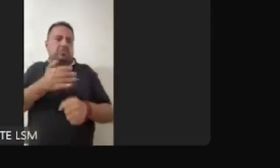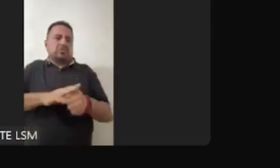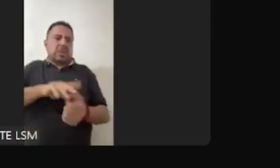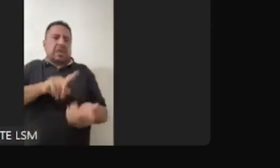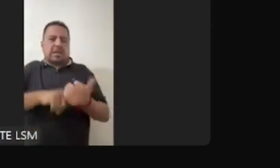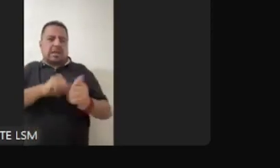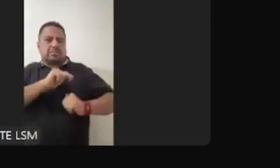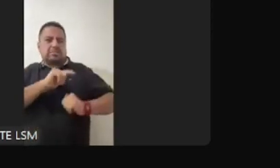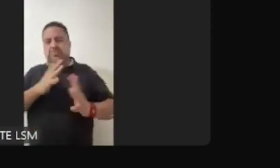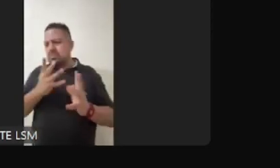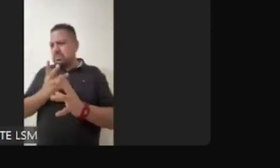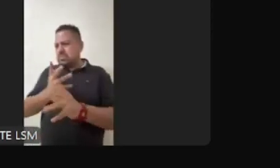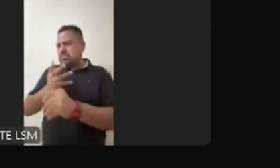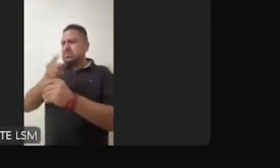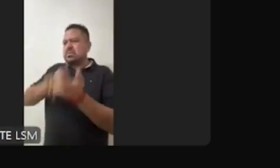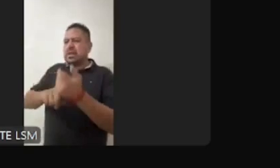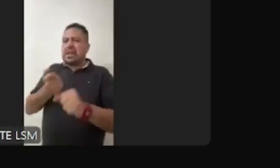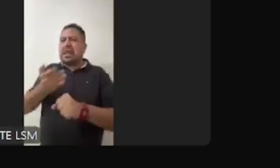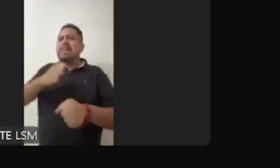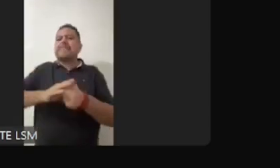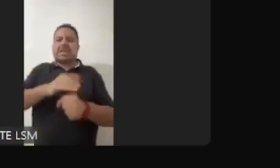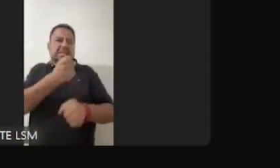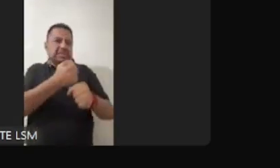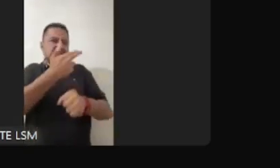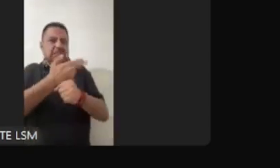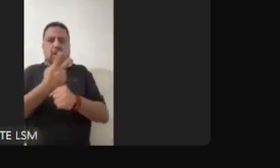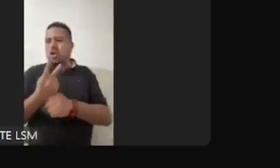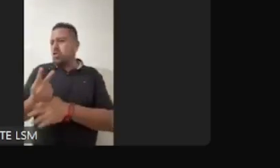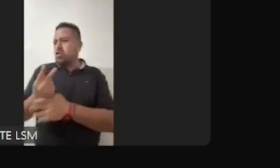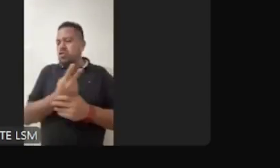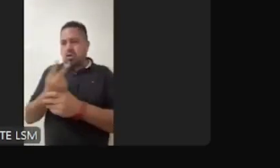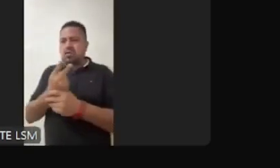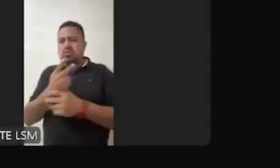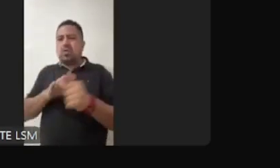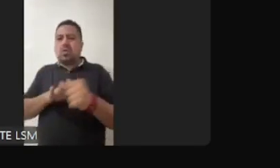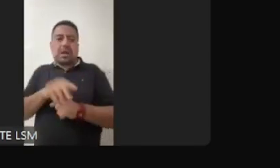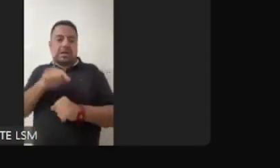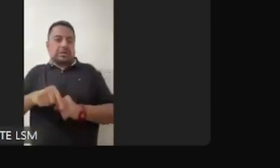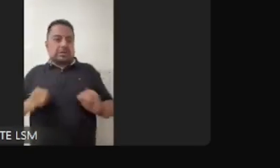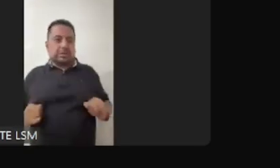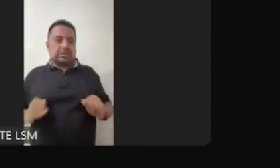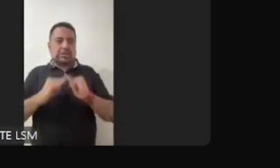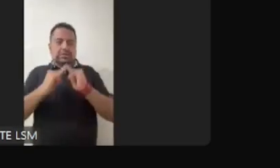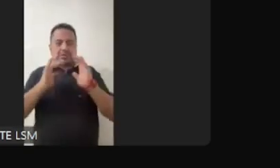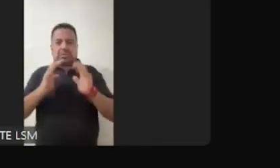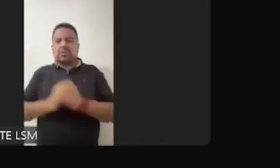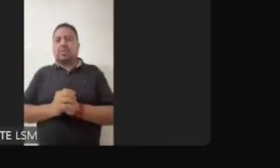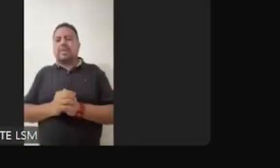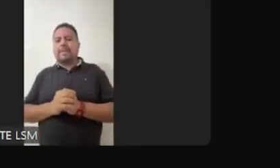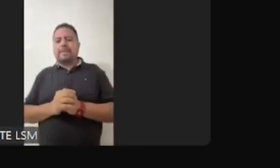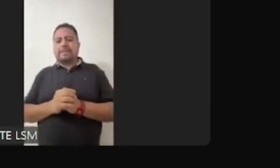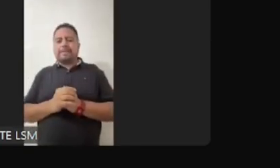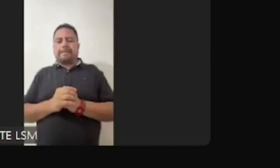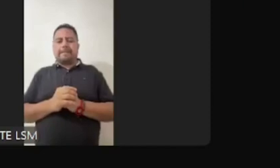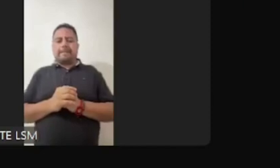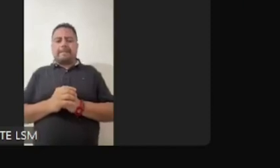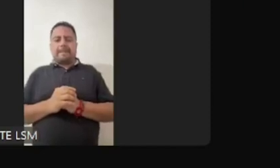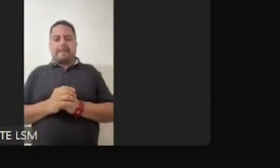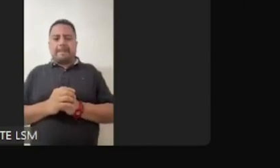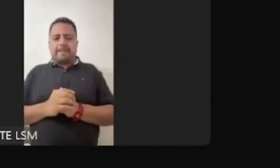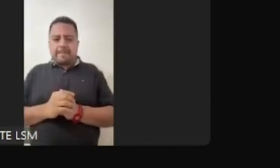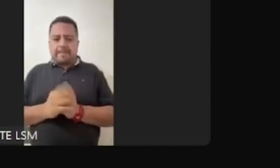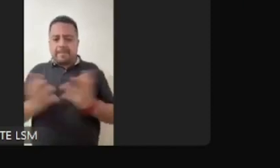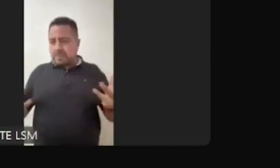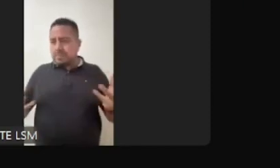adscrito a la secretaría de administración respectivamente de este órgano jurisdiccional las partes